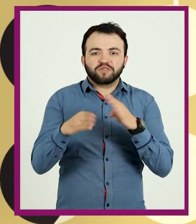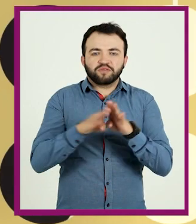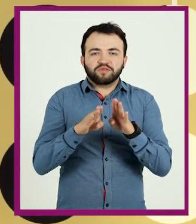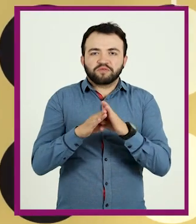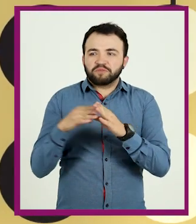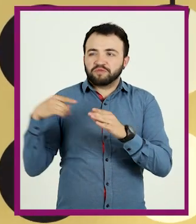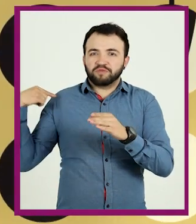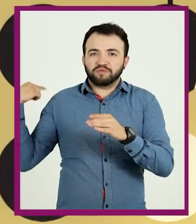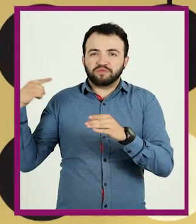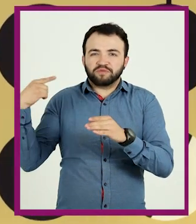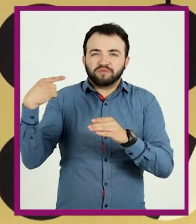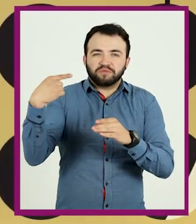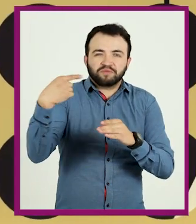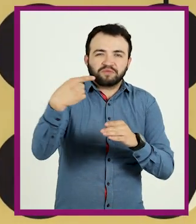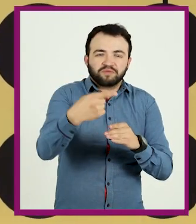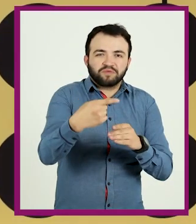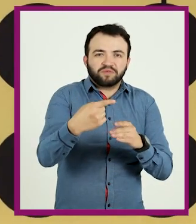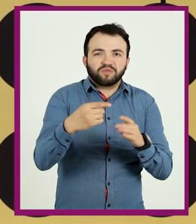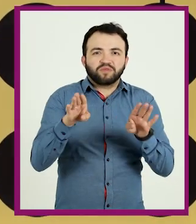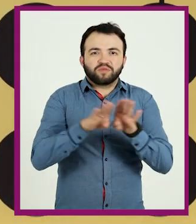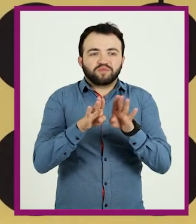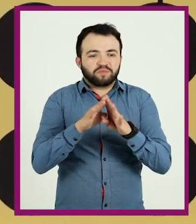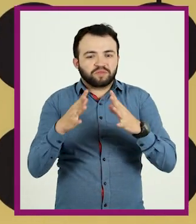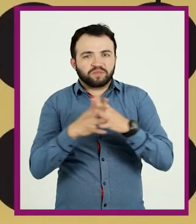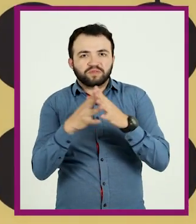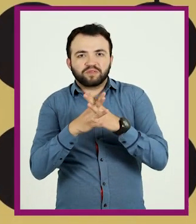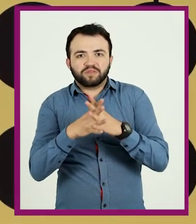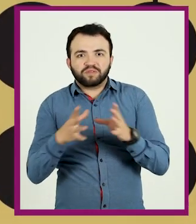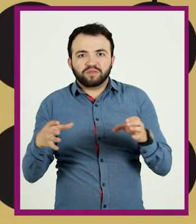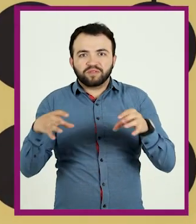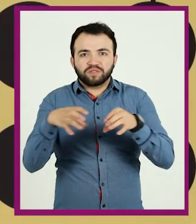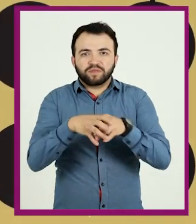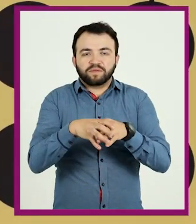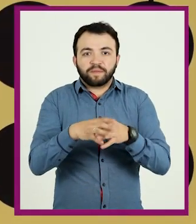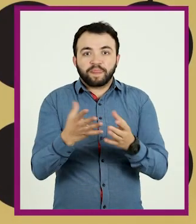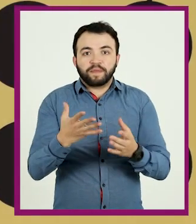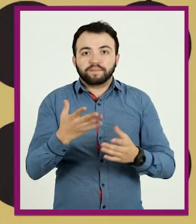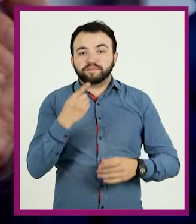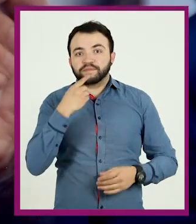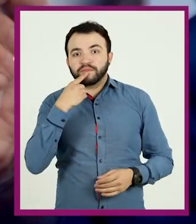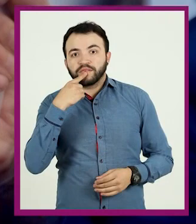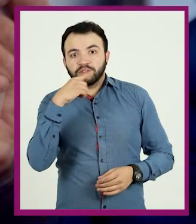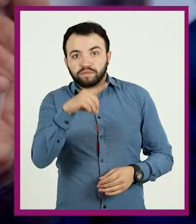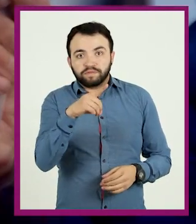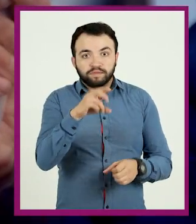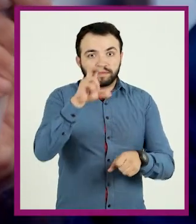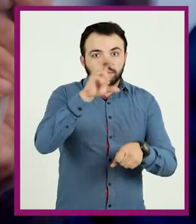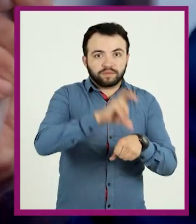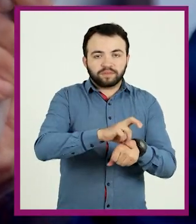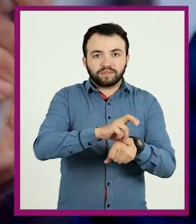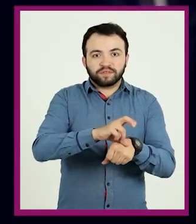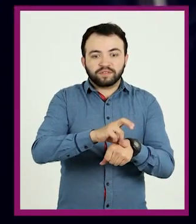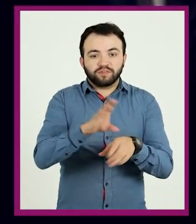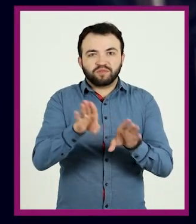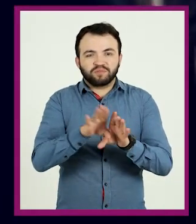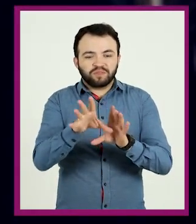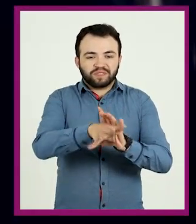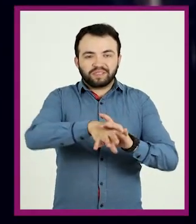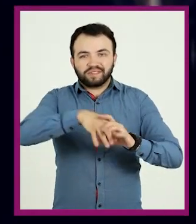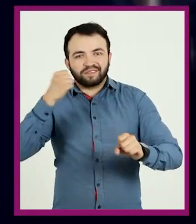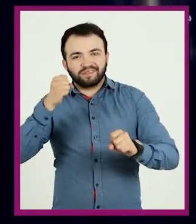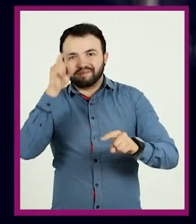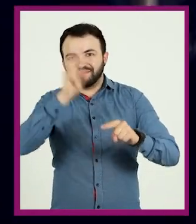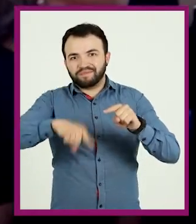mediante los cuales construimos nuestras identidades personales y colectivas. Denunciar las formas que adopta el machismo